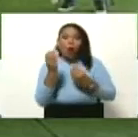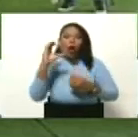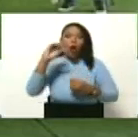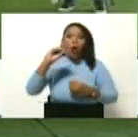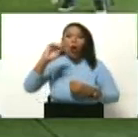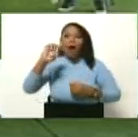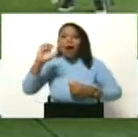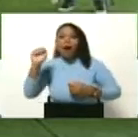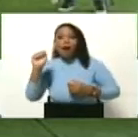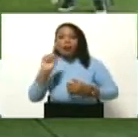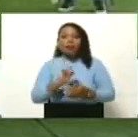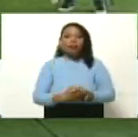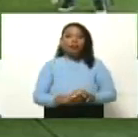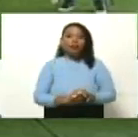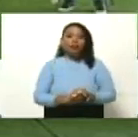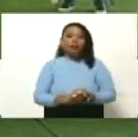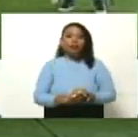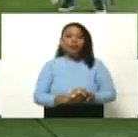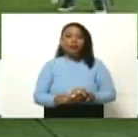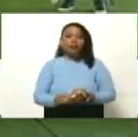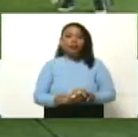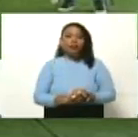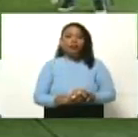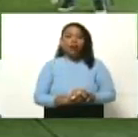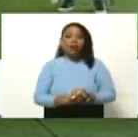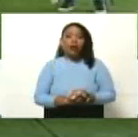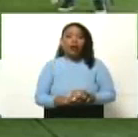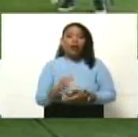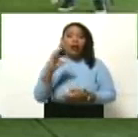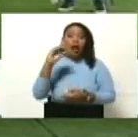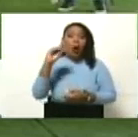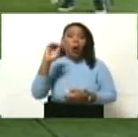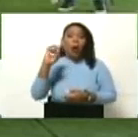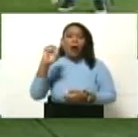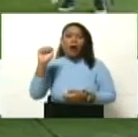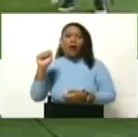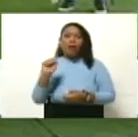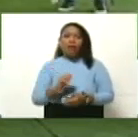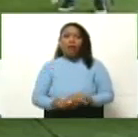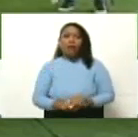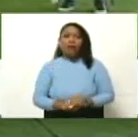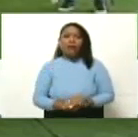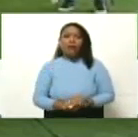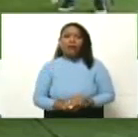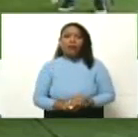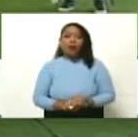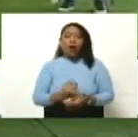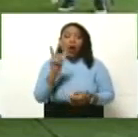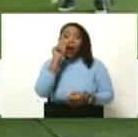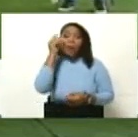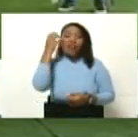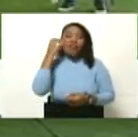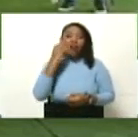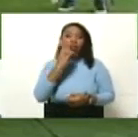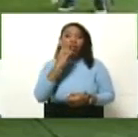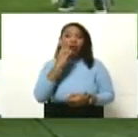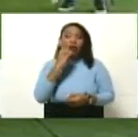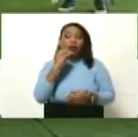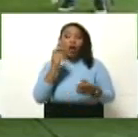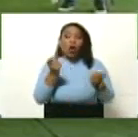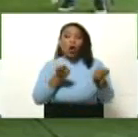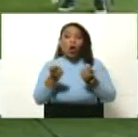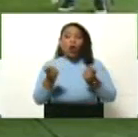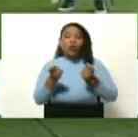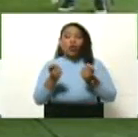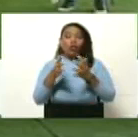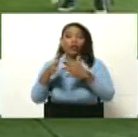OEA? La OEA fue definida por Fidel como el Ministerio de las Colonias